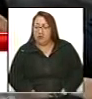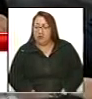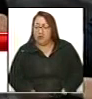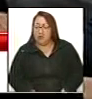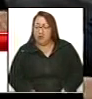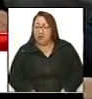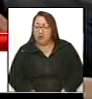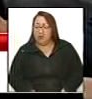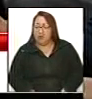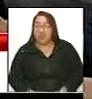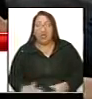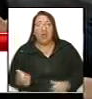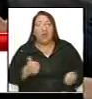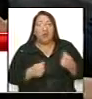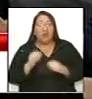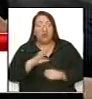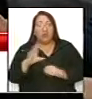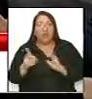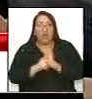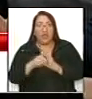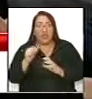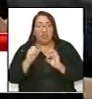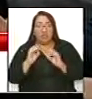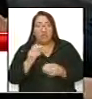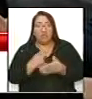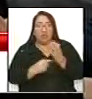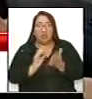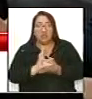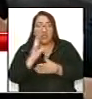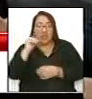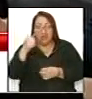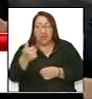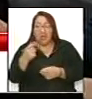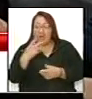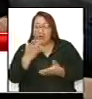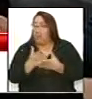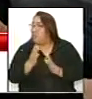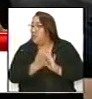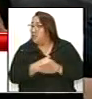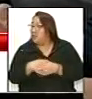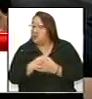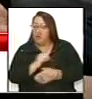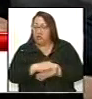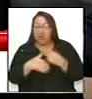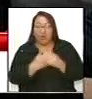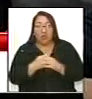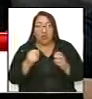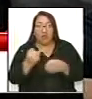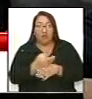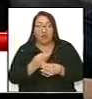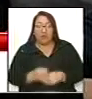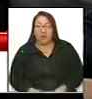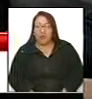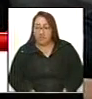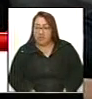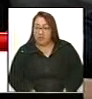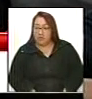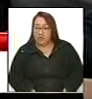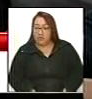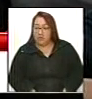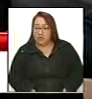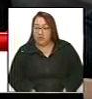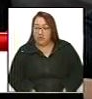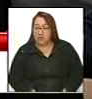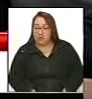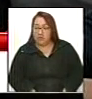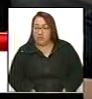la administración de sus derechos, justamente para evitar que el día de mañana haya un aprovechamiento de la condición del